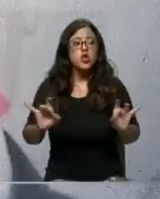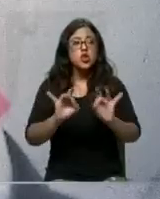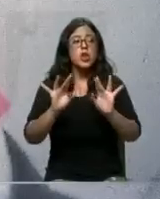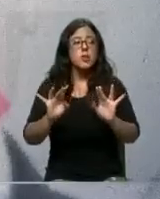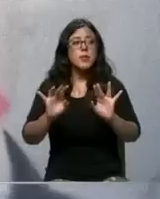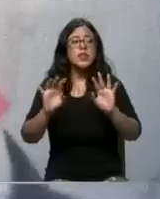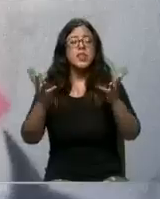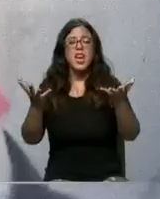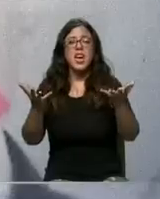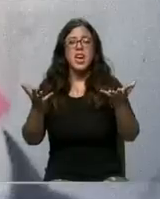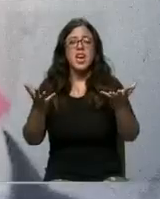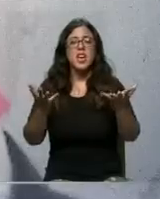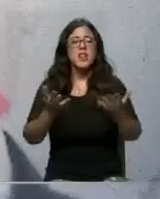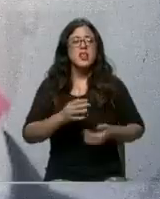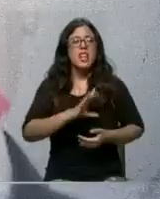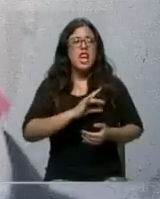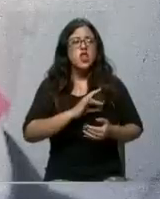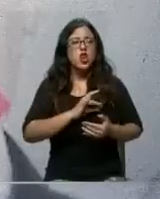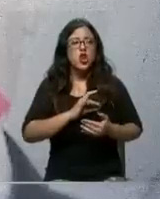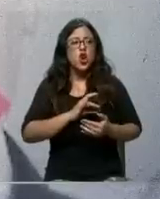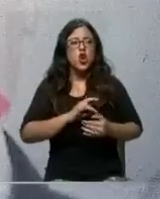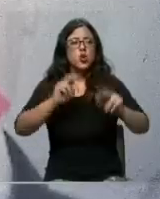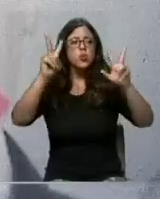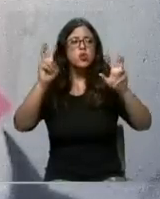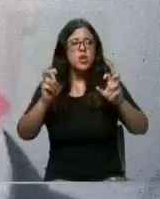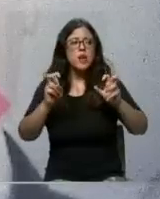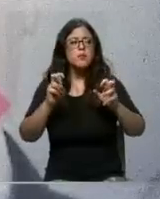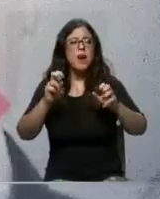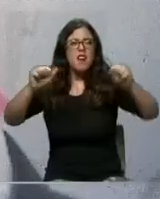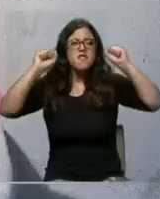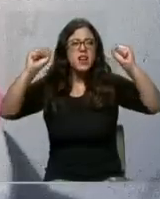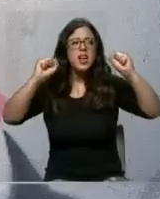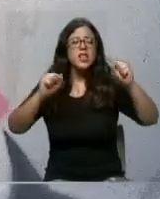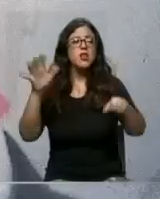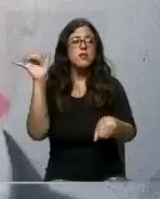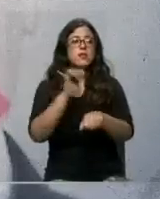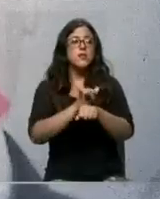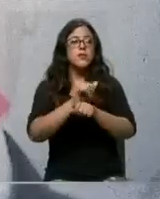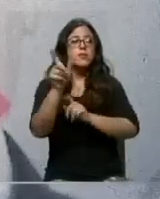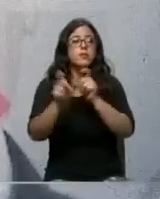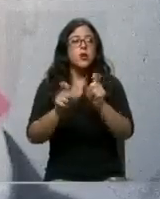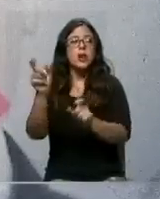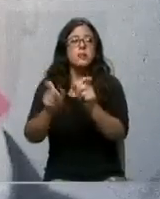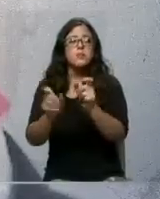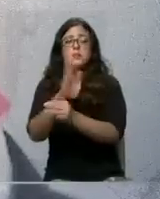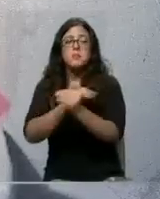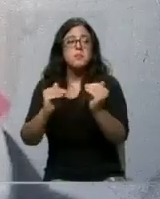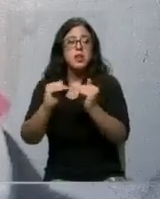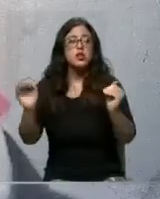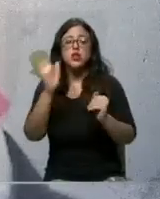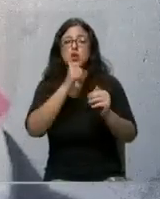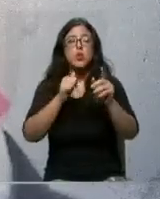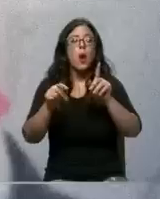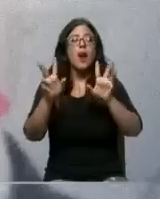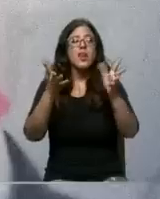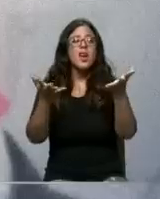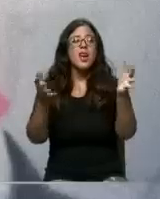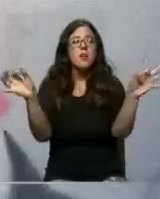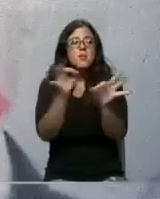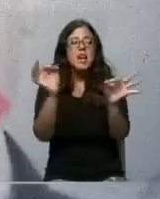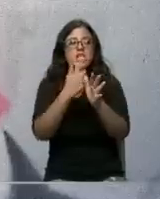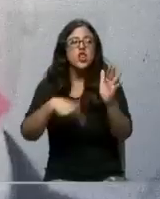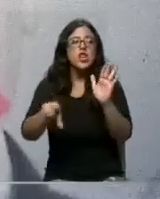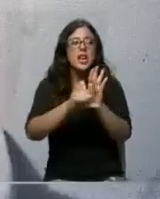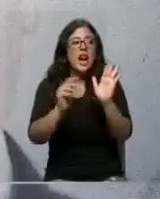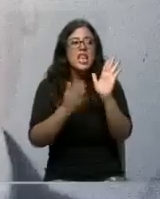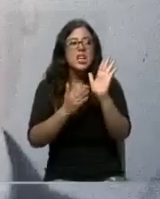en resentimientos de un revanchismo fanático, en falsedades construidas por los propios verdugos, sin fundamento legal ni la existencia